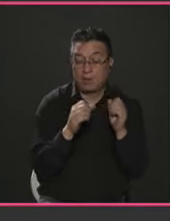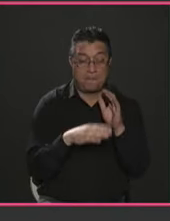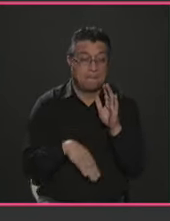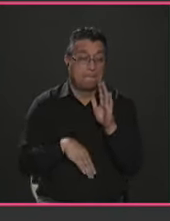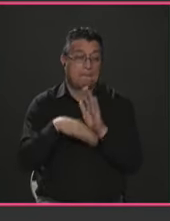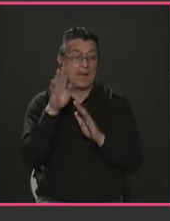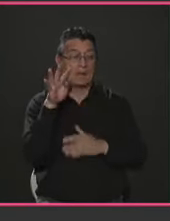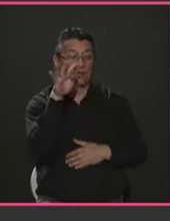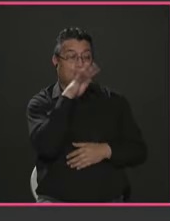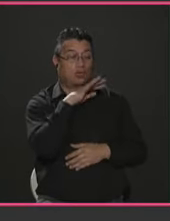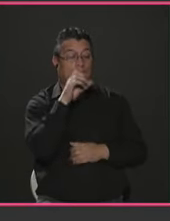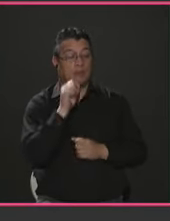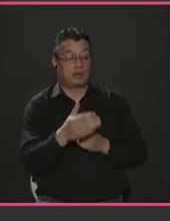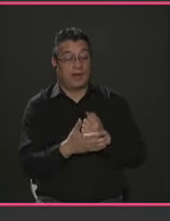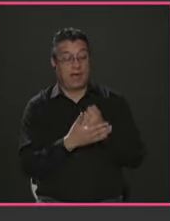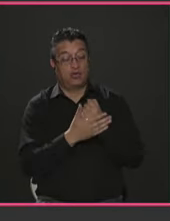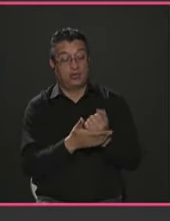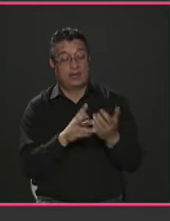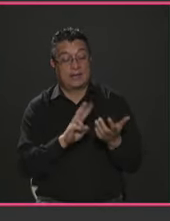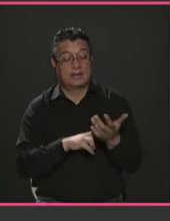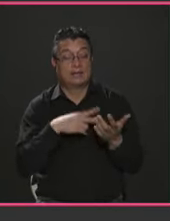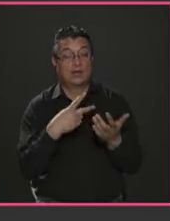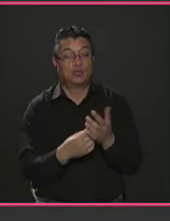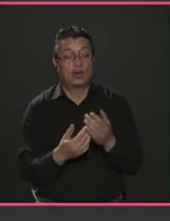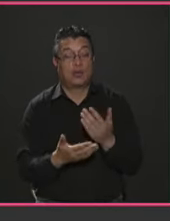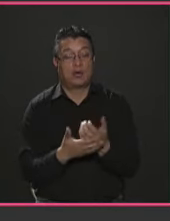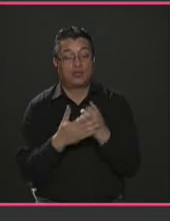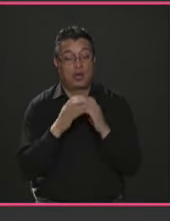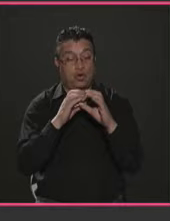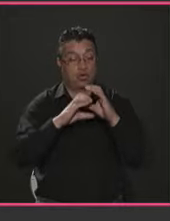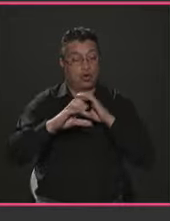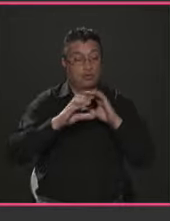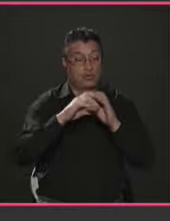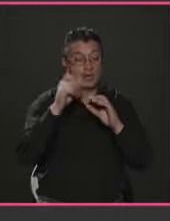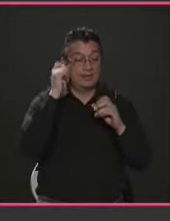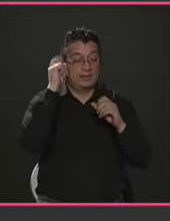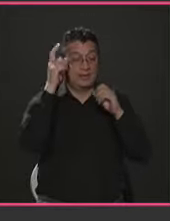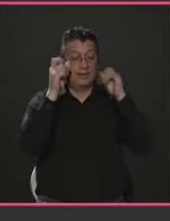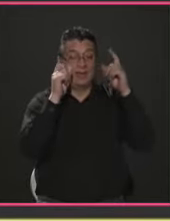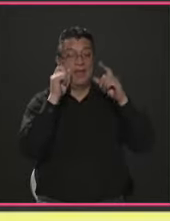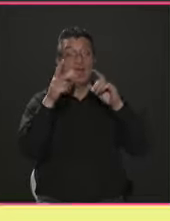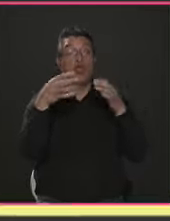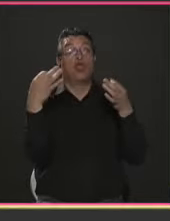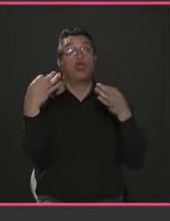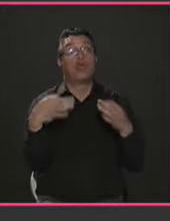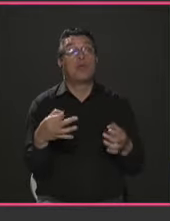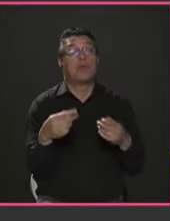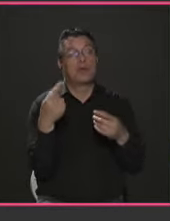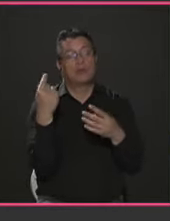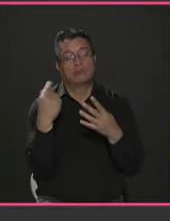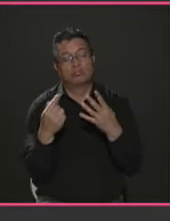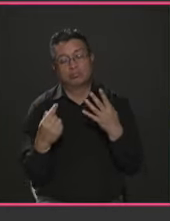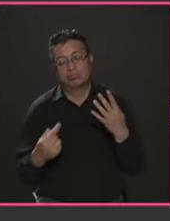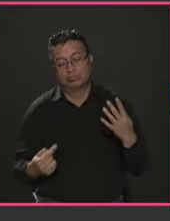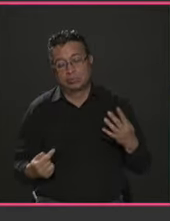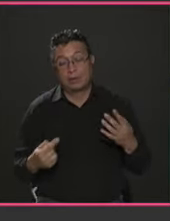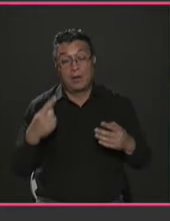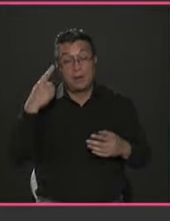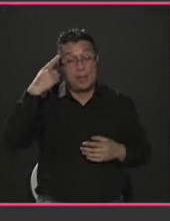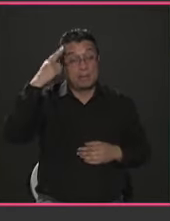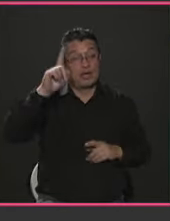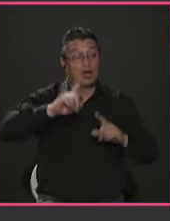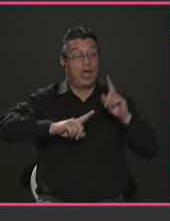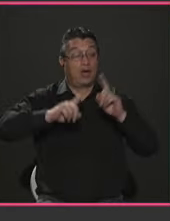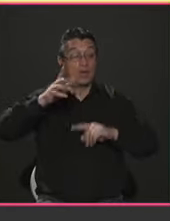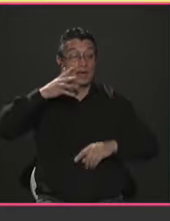usa puedo ayudar a traducir puedo ayudar a comunicar en términos entender documento etcétera etcétera etcétera Pero algunas charlas hoy